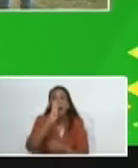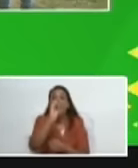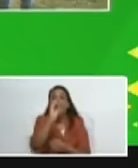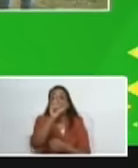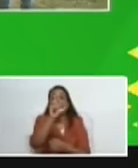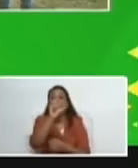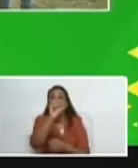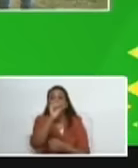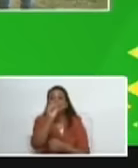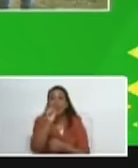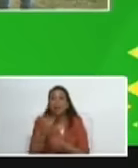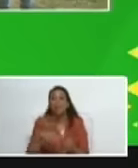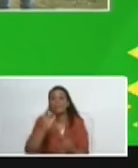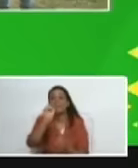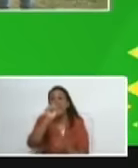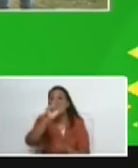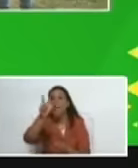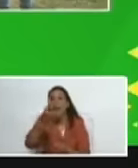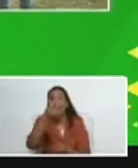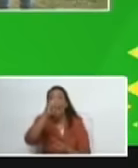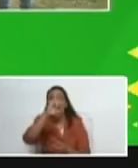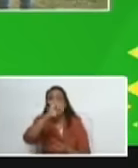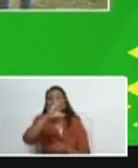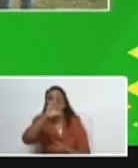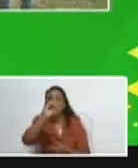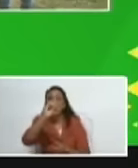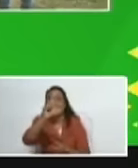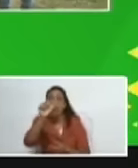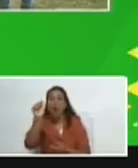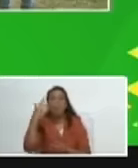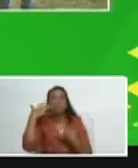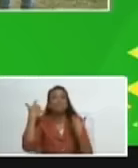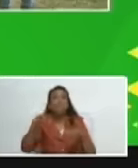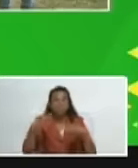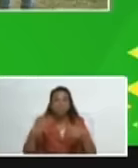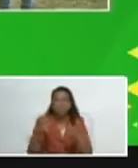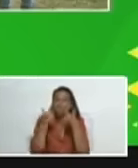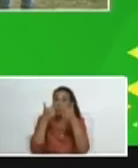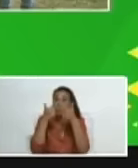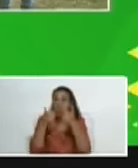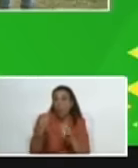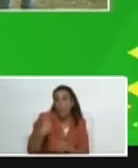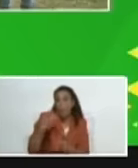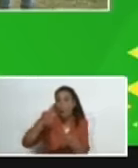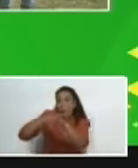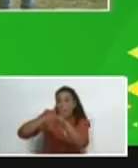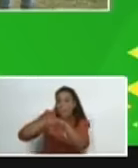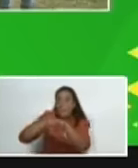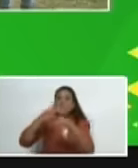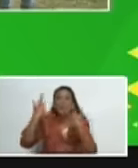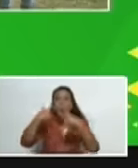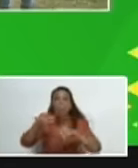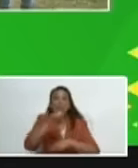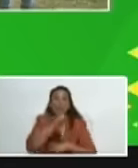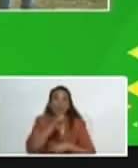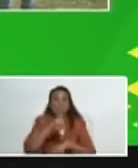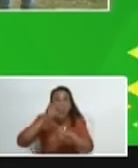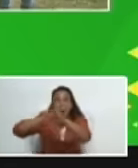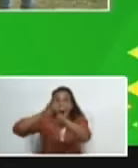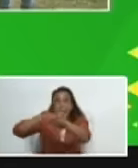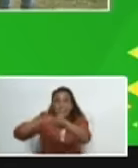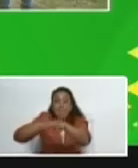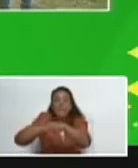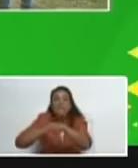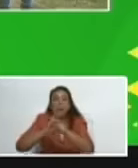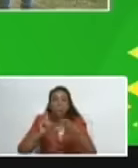solución complementaria a las necesidades de financiamiento. Y entonces yo aprovecho para anunciar,